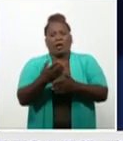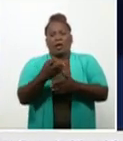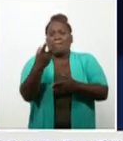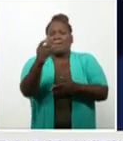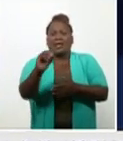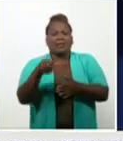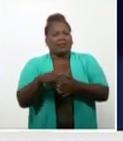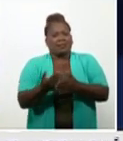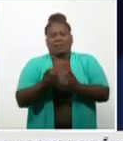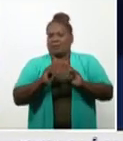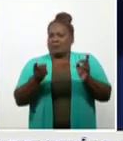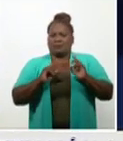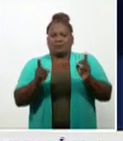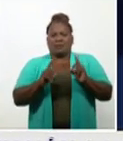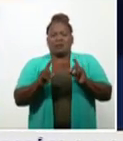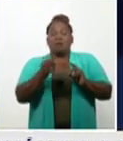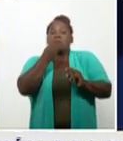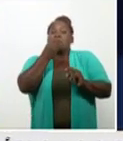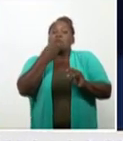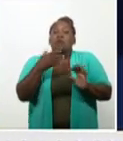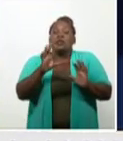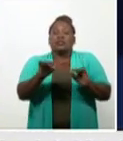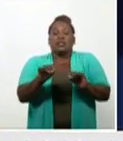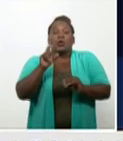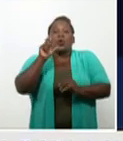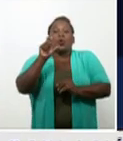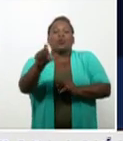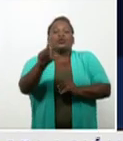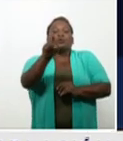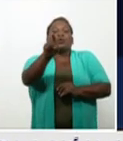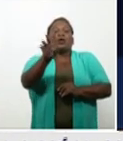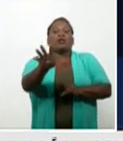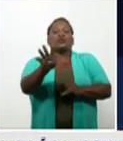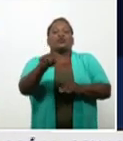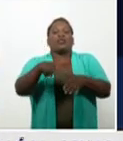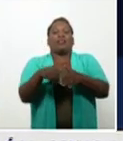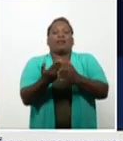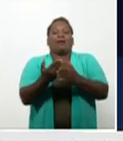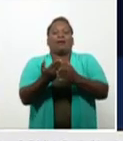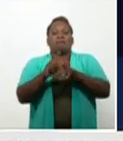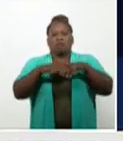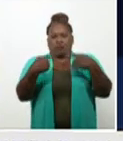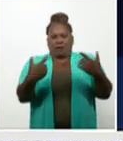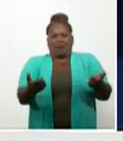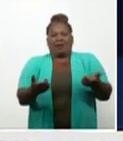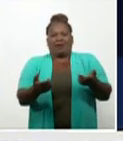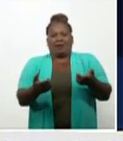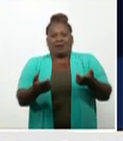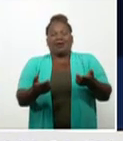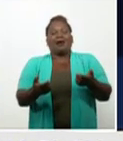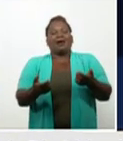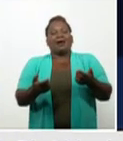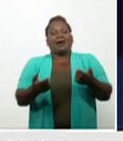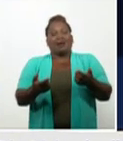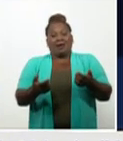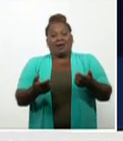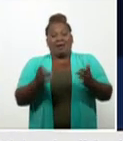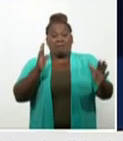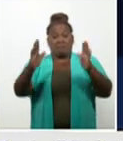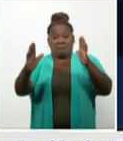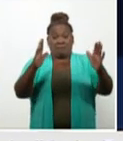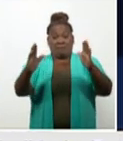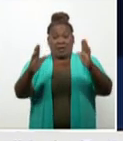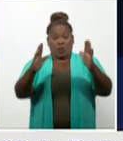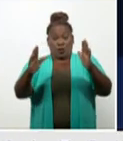más que tú puedes decir es que se infectó en los últimos 14 días. ¿Por qué? Porque el periodo de